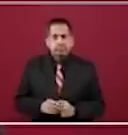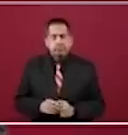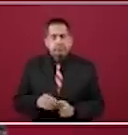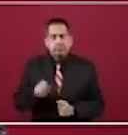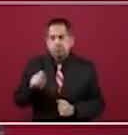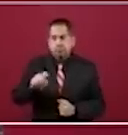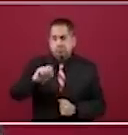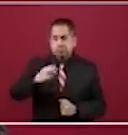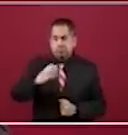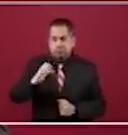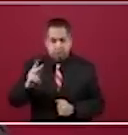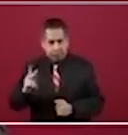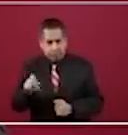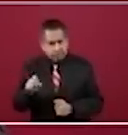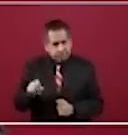Hacienda, les